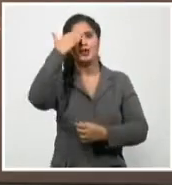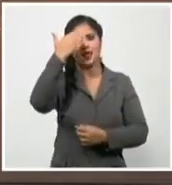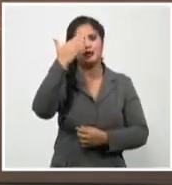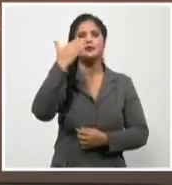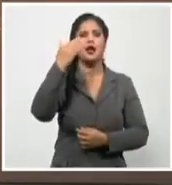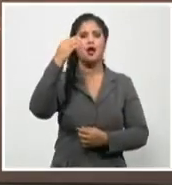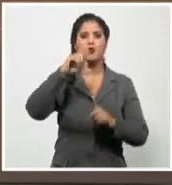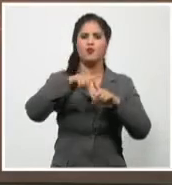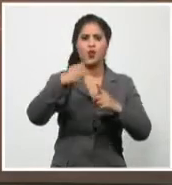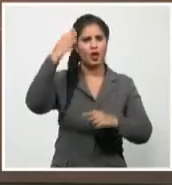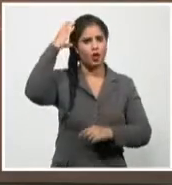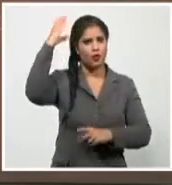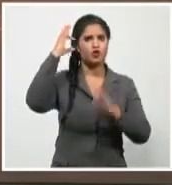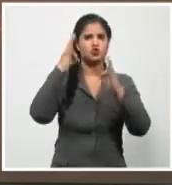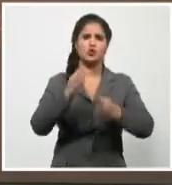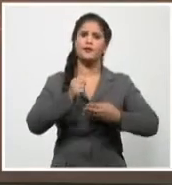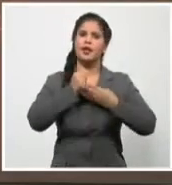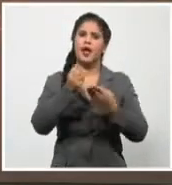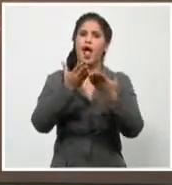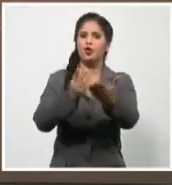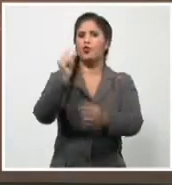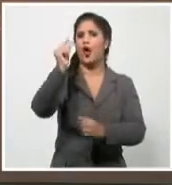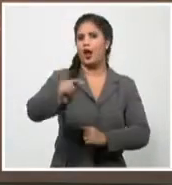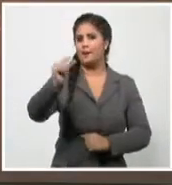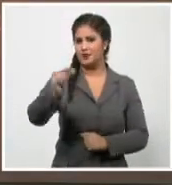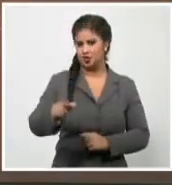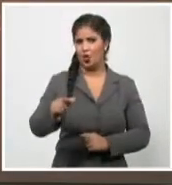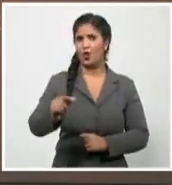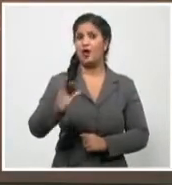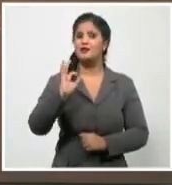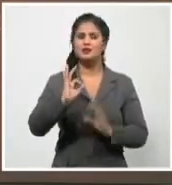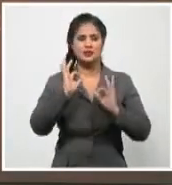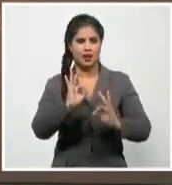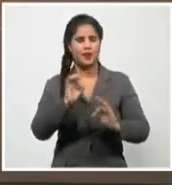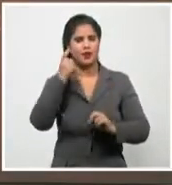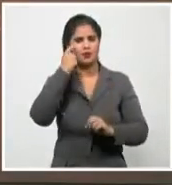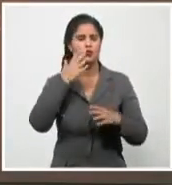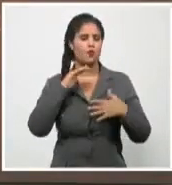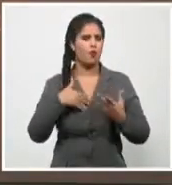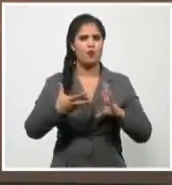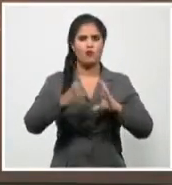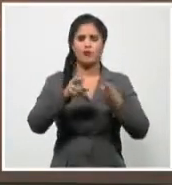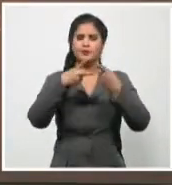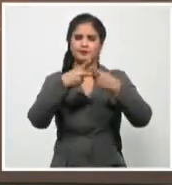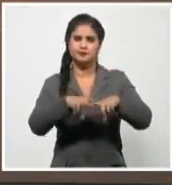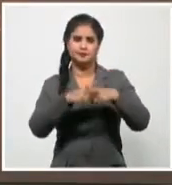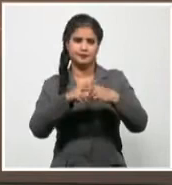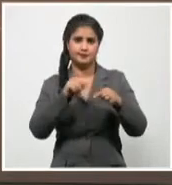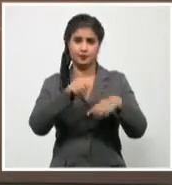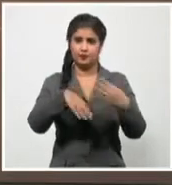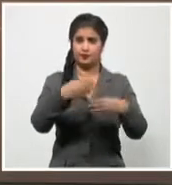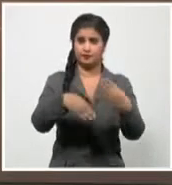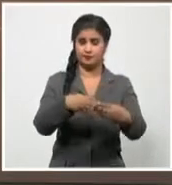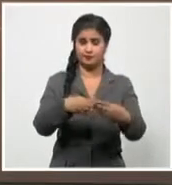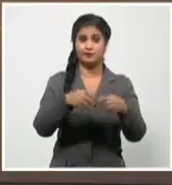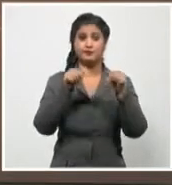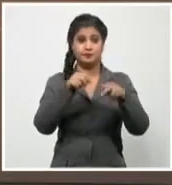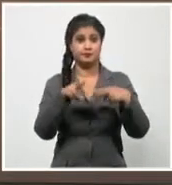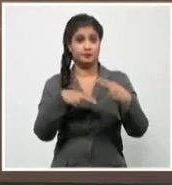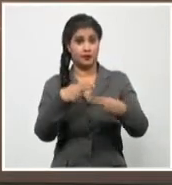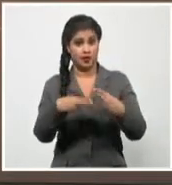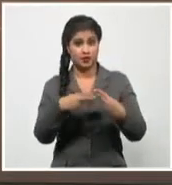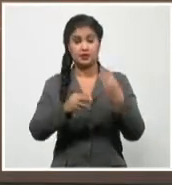este un acto de aprendizaje continuo sobre la marcha para todos nosotros y de que estamos viviendo transformaciones que serán más